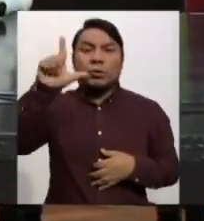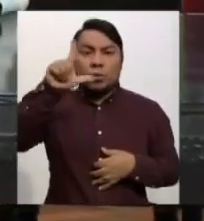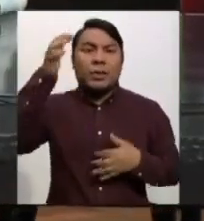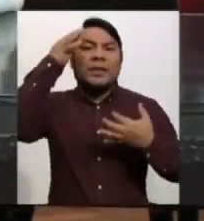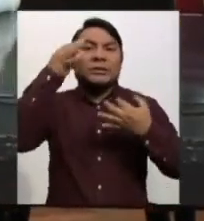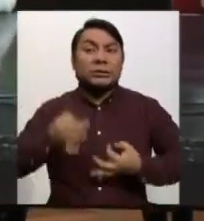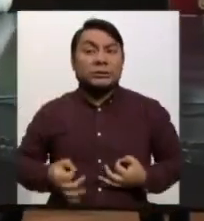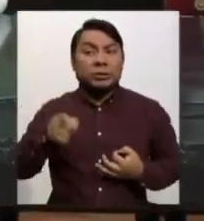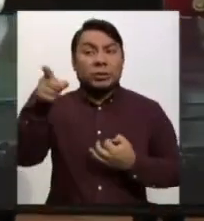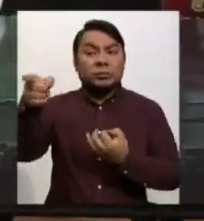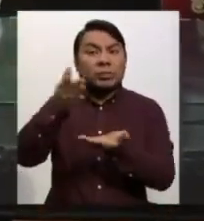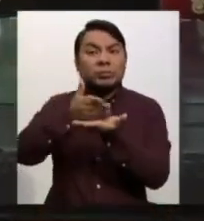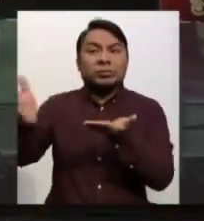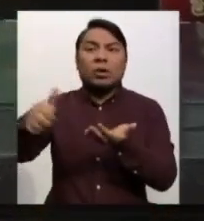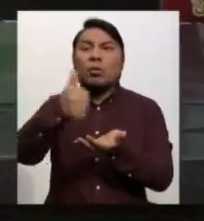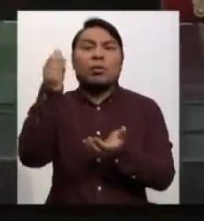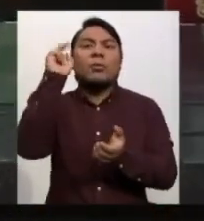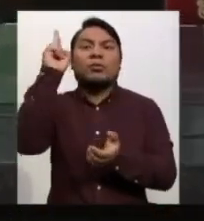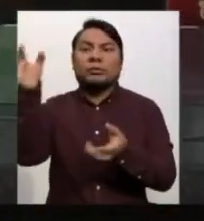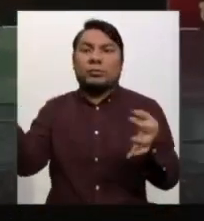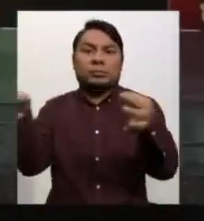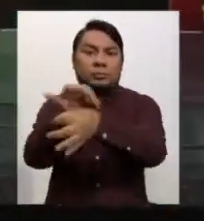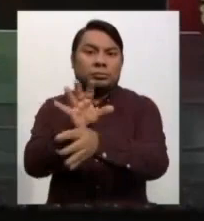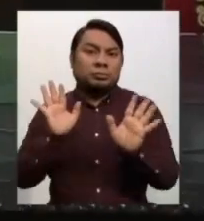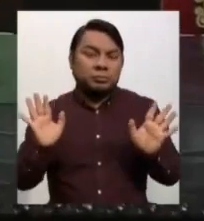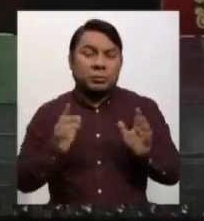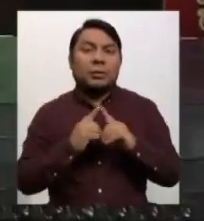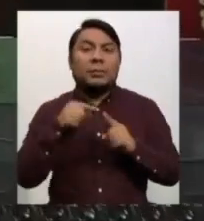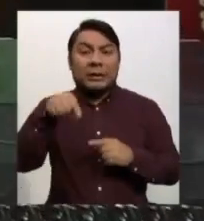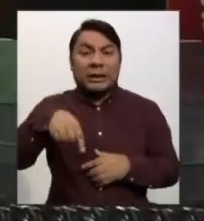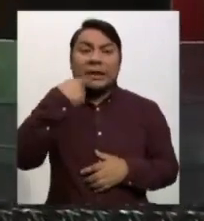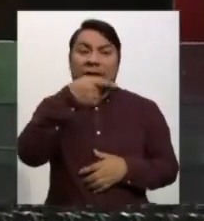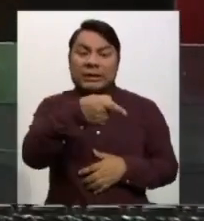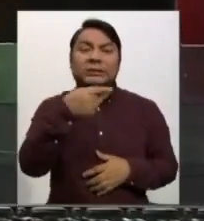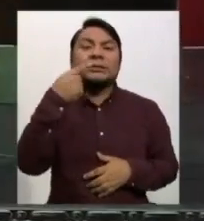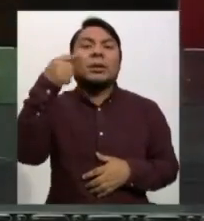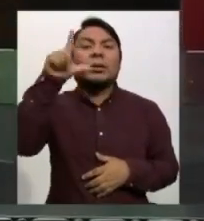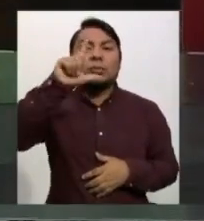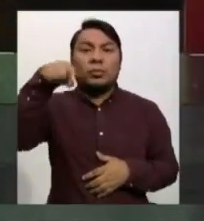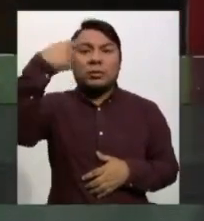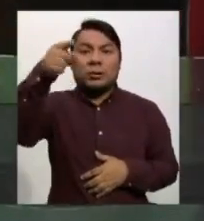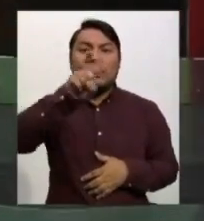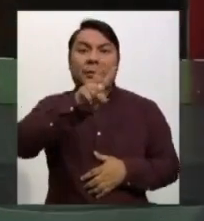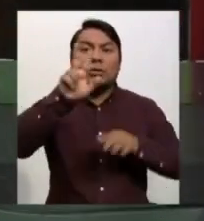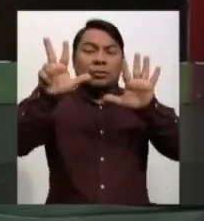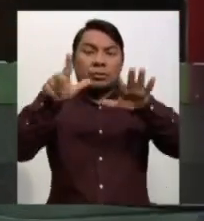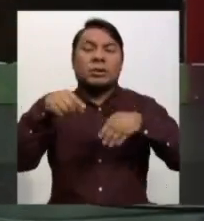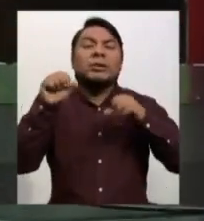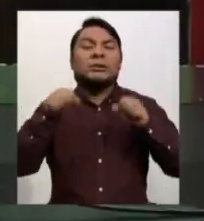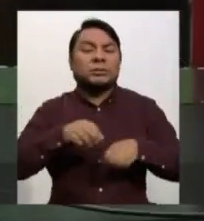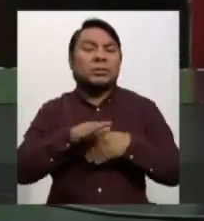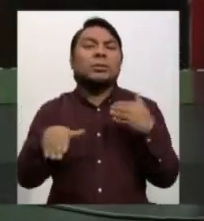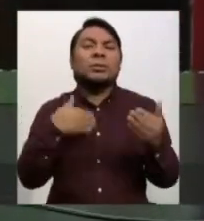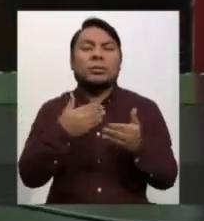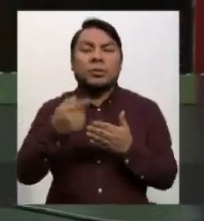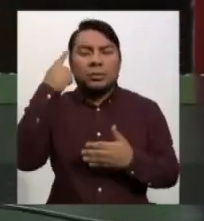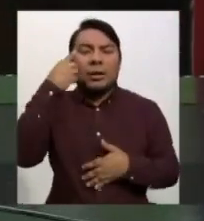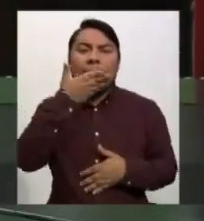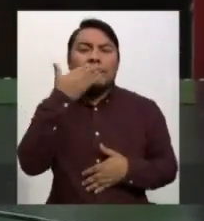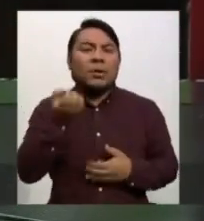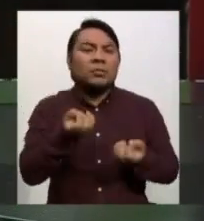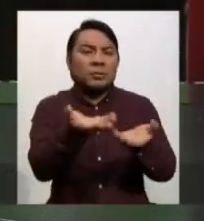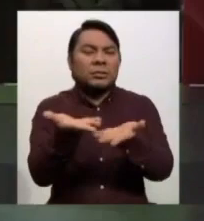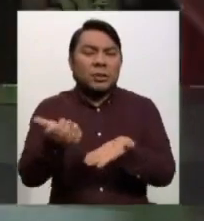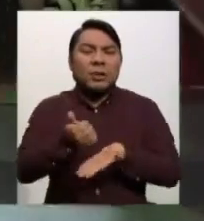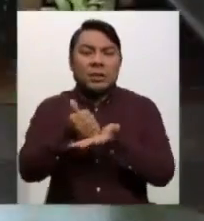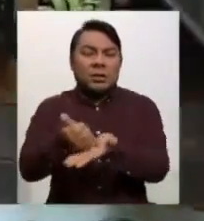La titular de Educación, Marilú Martens, afirmó que desde este lunes 28 se tomarán medidas necesarias en favor de los alumnos si la huelga no